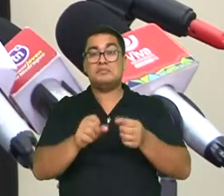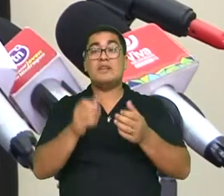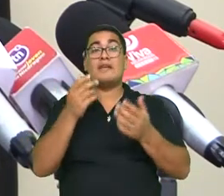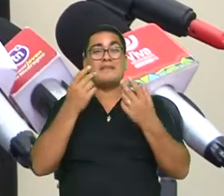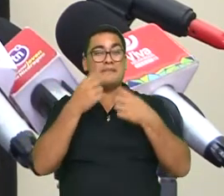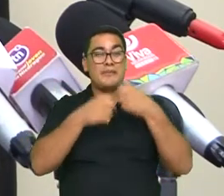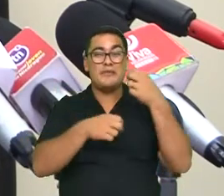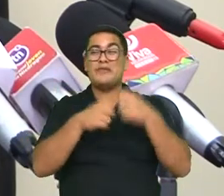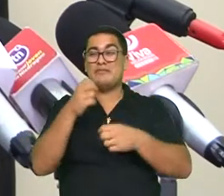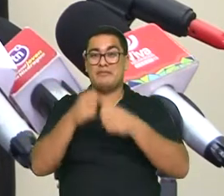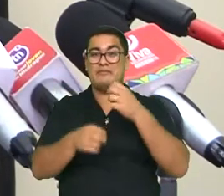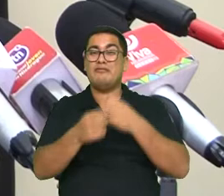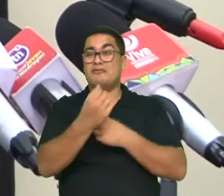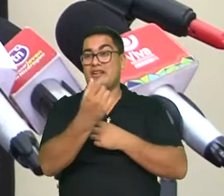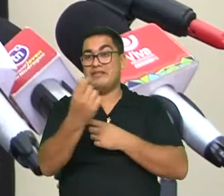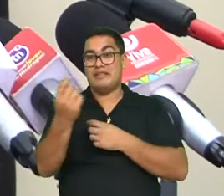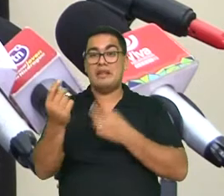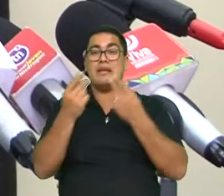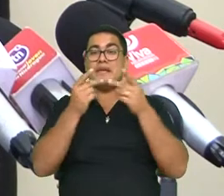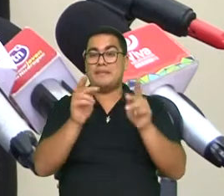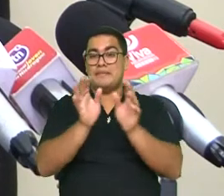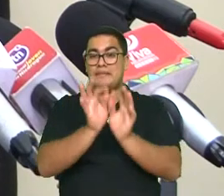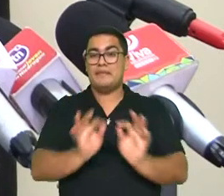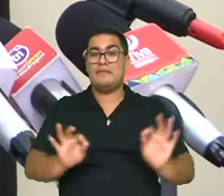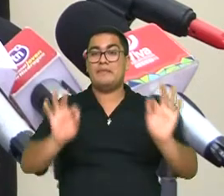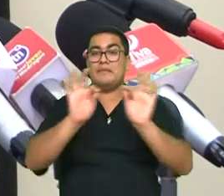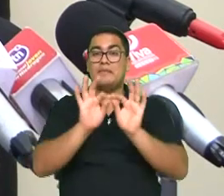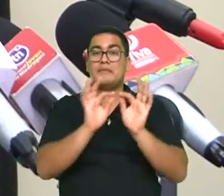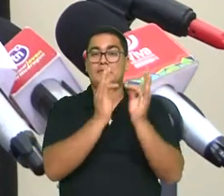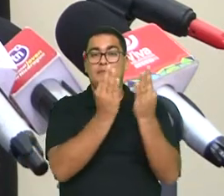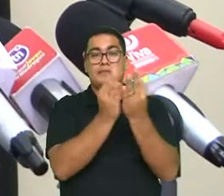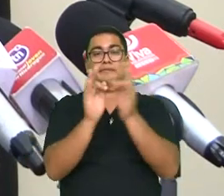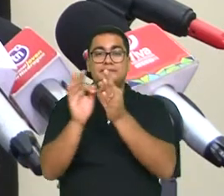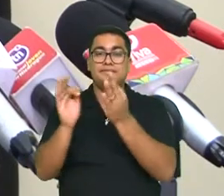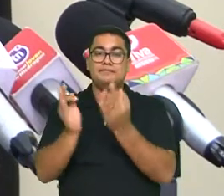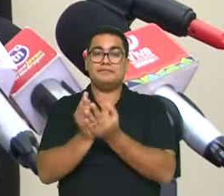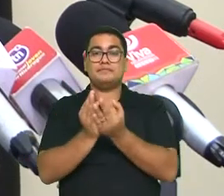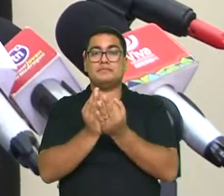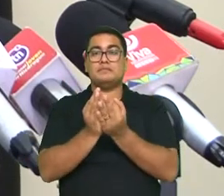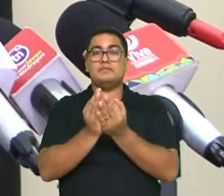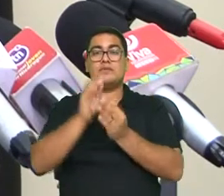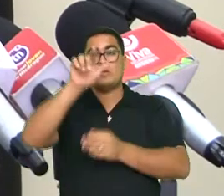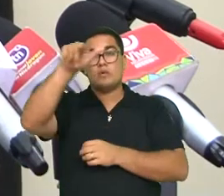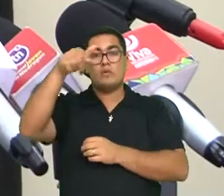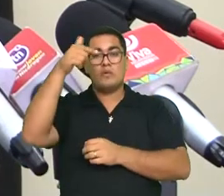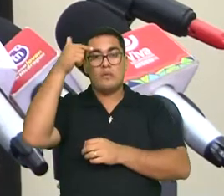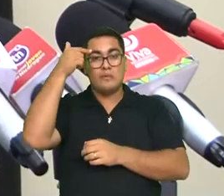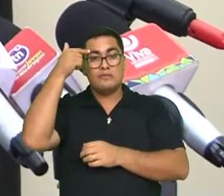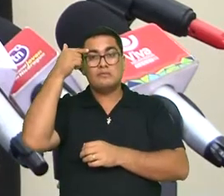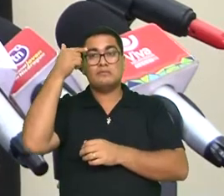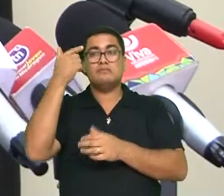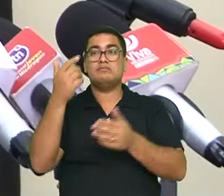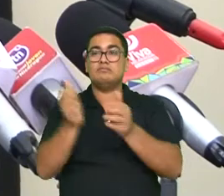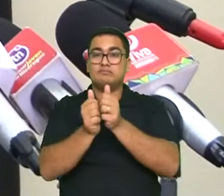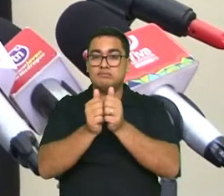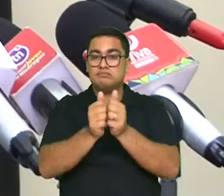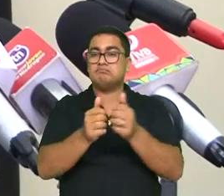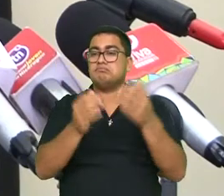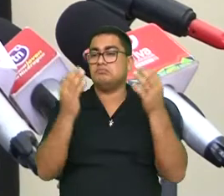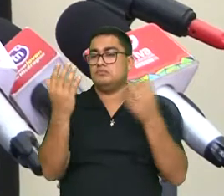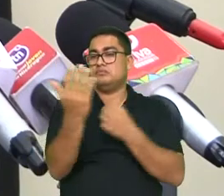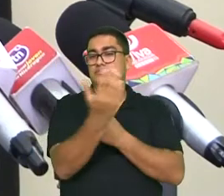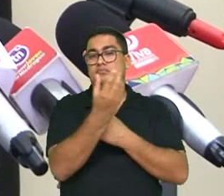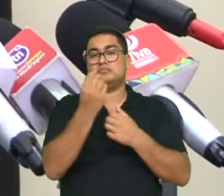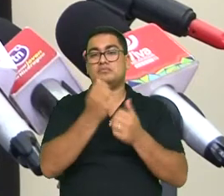es importante que nuestras familias tengan la seguridad que aquí está su gobierno, aquí estamos todas las